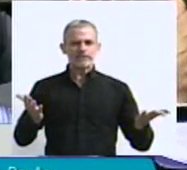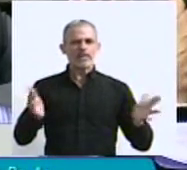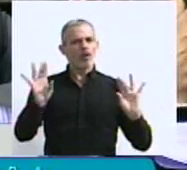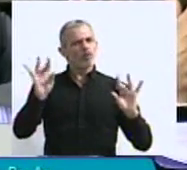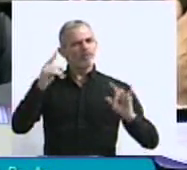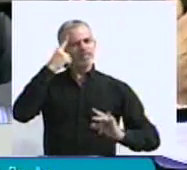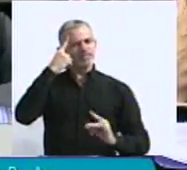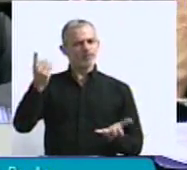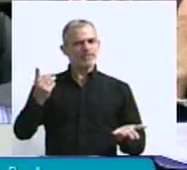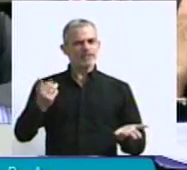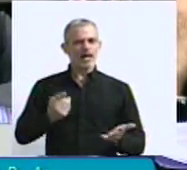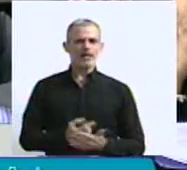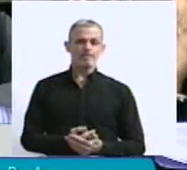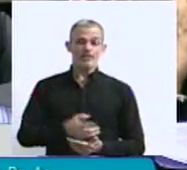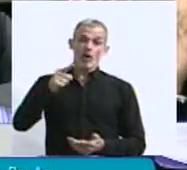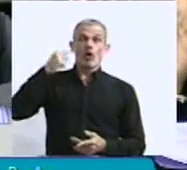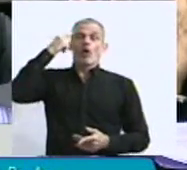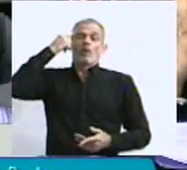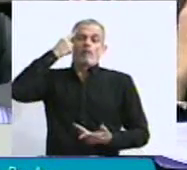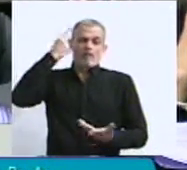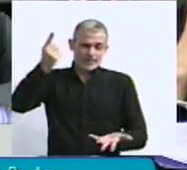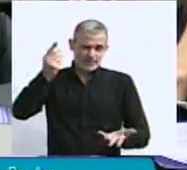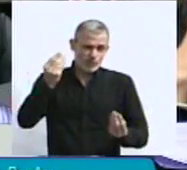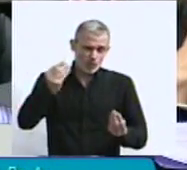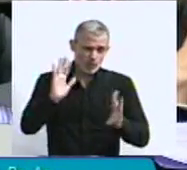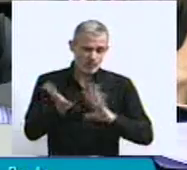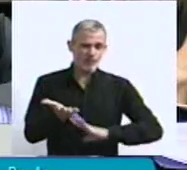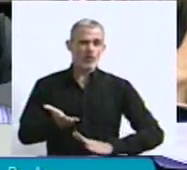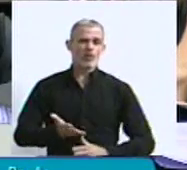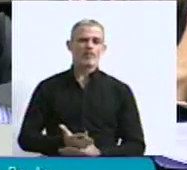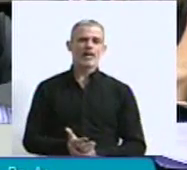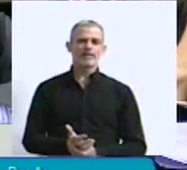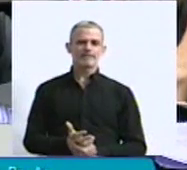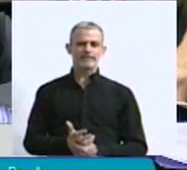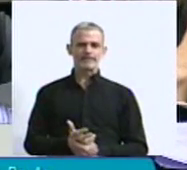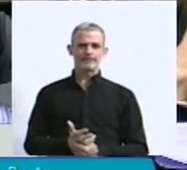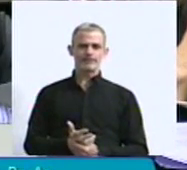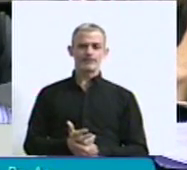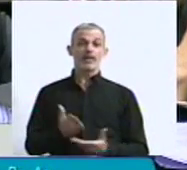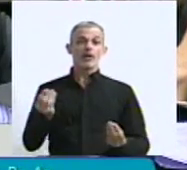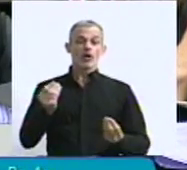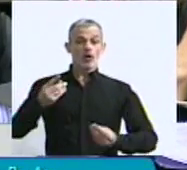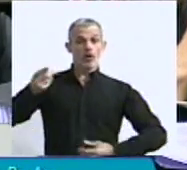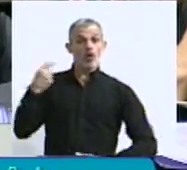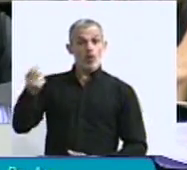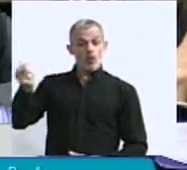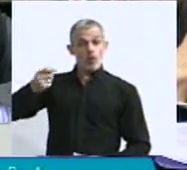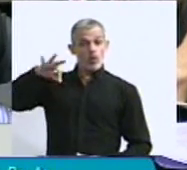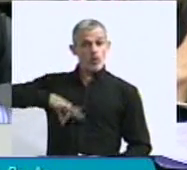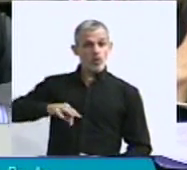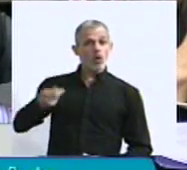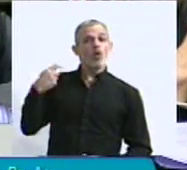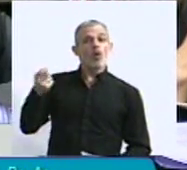difícil pensar o imaginar que con haberes previsionales que